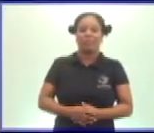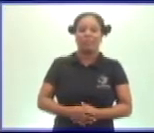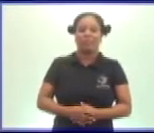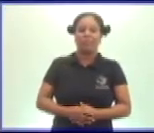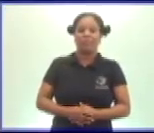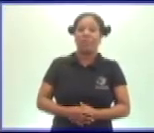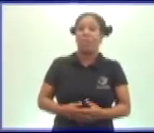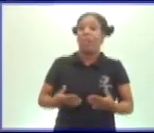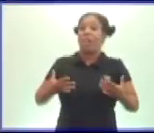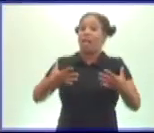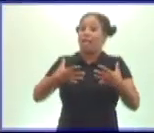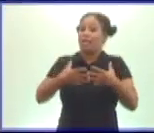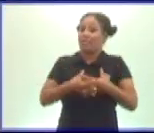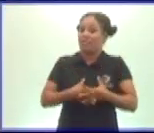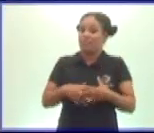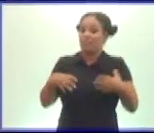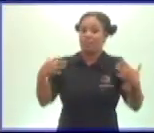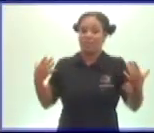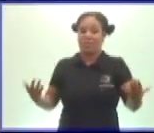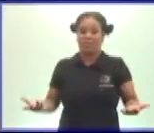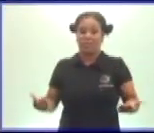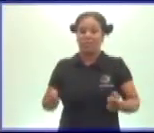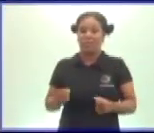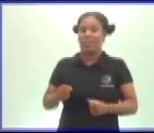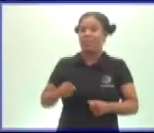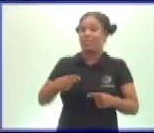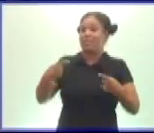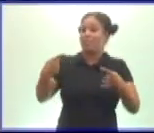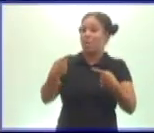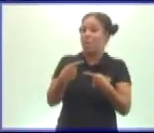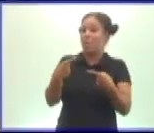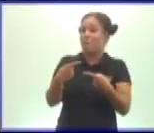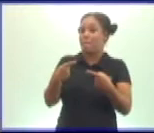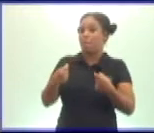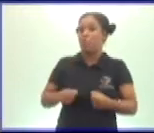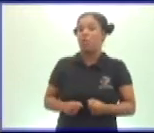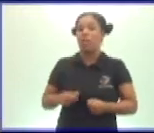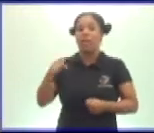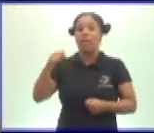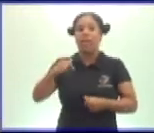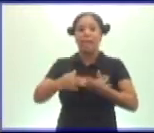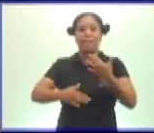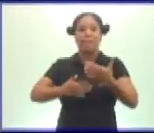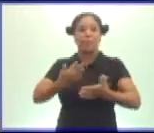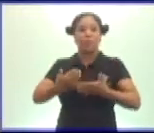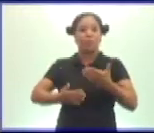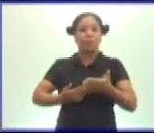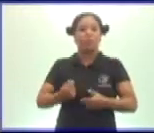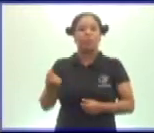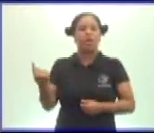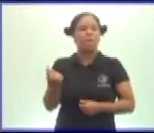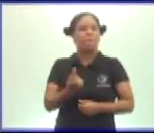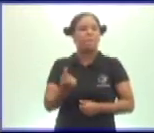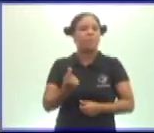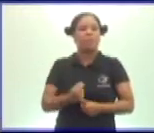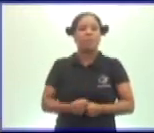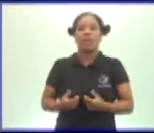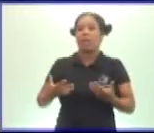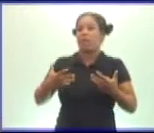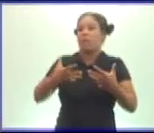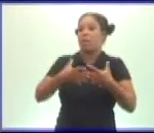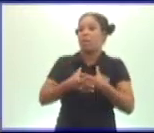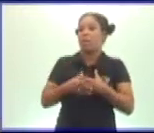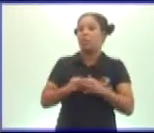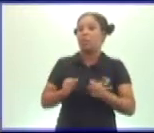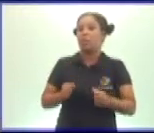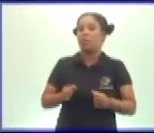que las interacciones que se oponen al proceso, primero, las interacciones